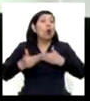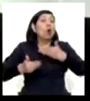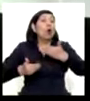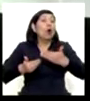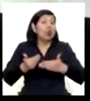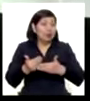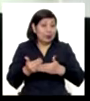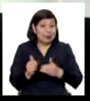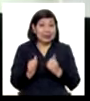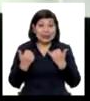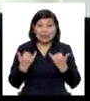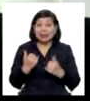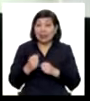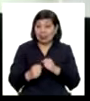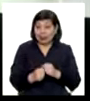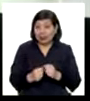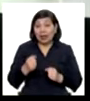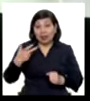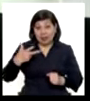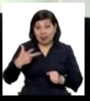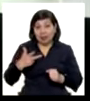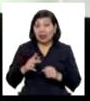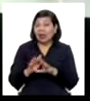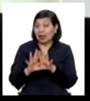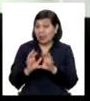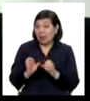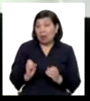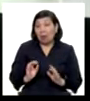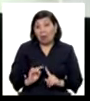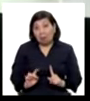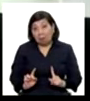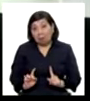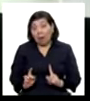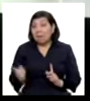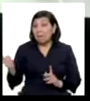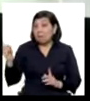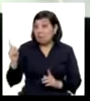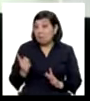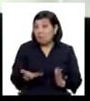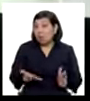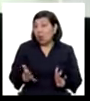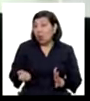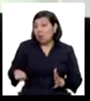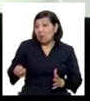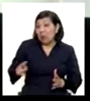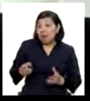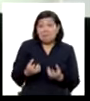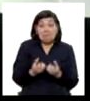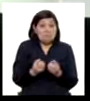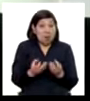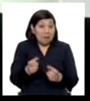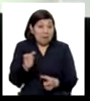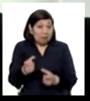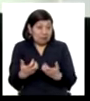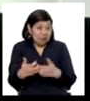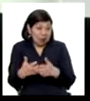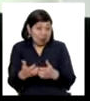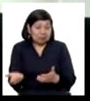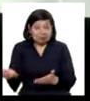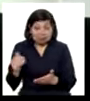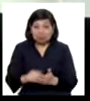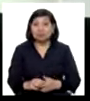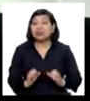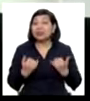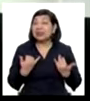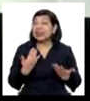pasando. Este año es la tercera edición. Imaginamos que se van a presentar y de repente se duplica la cantidad justamente de